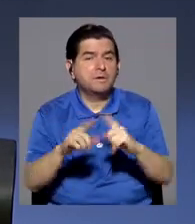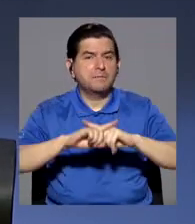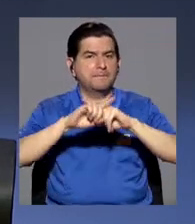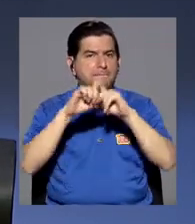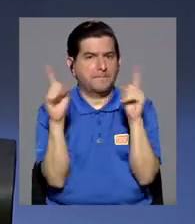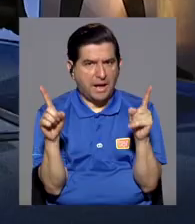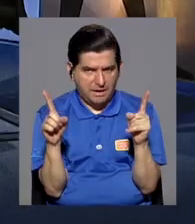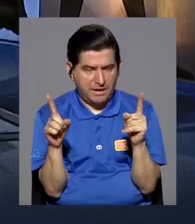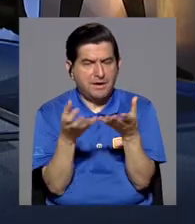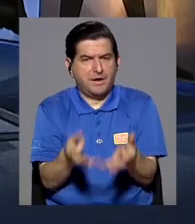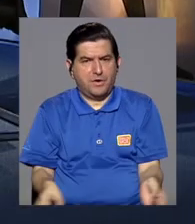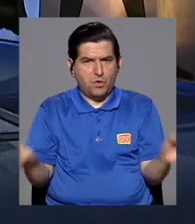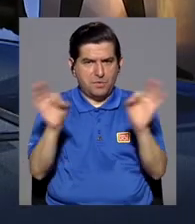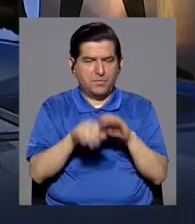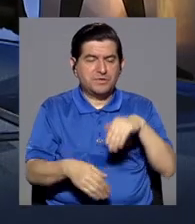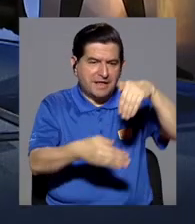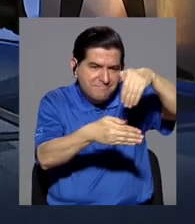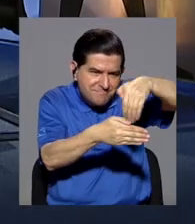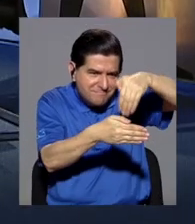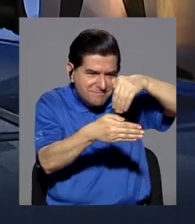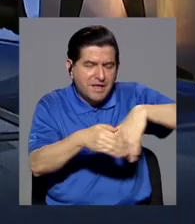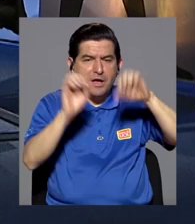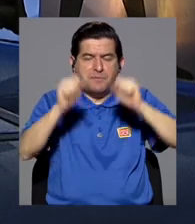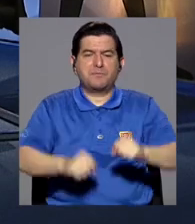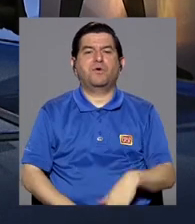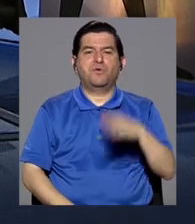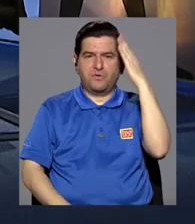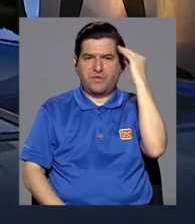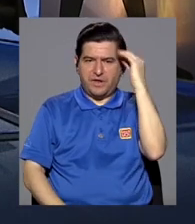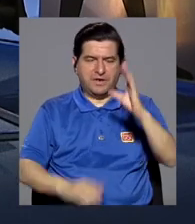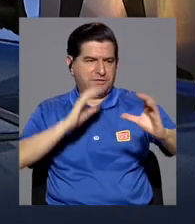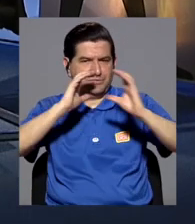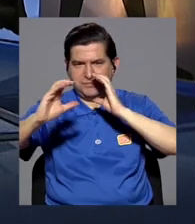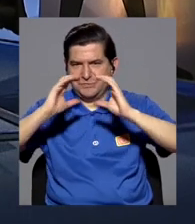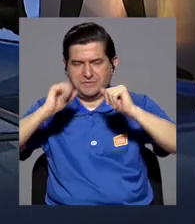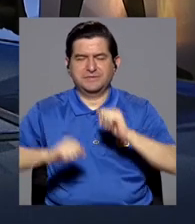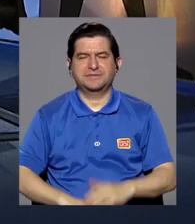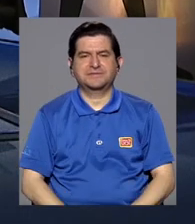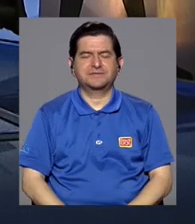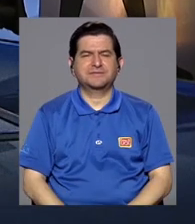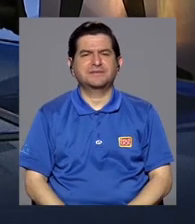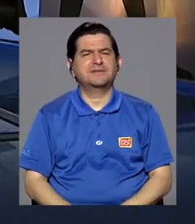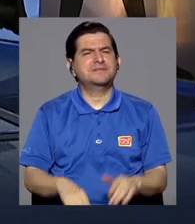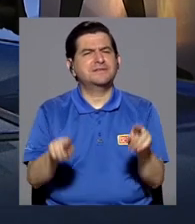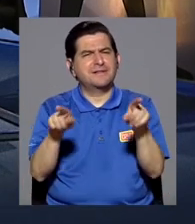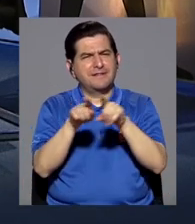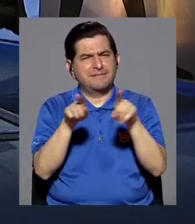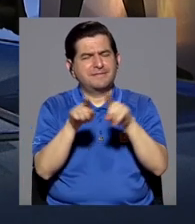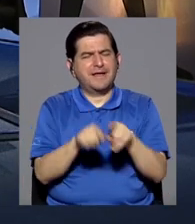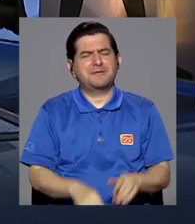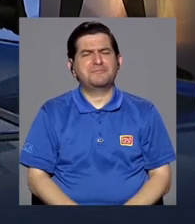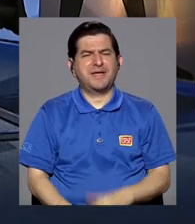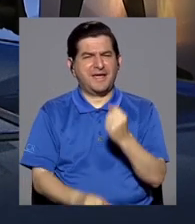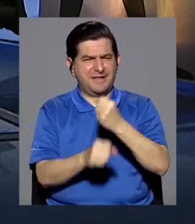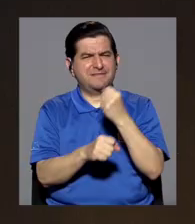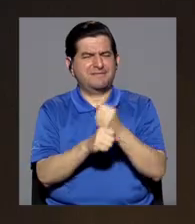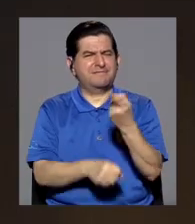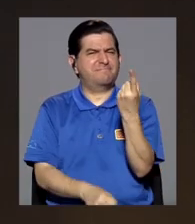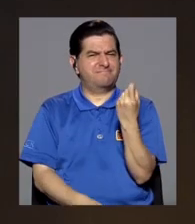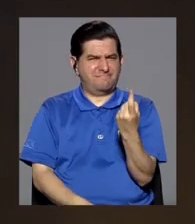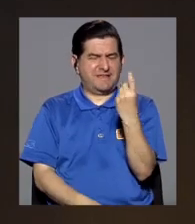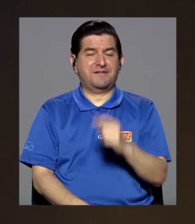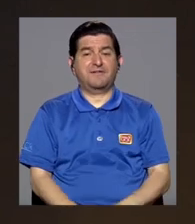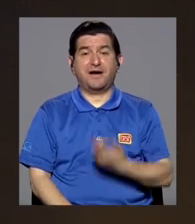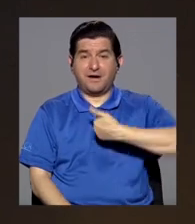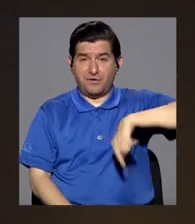importante es justamente que sistematice hemos para socializar esas experiencias creo que ahí también hay una gran dependiente y